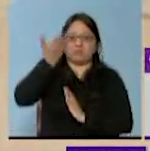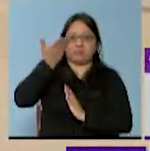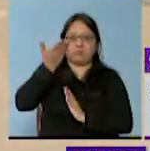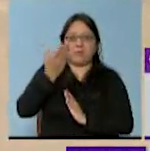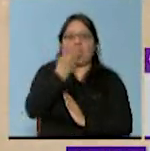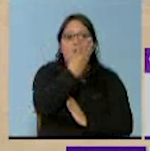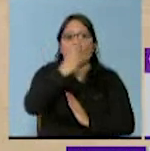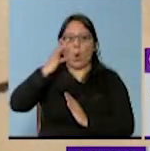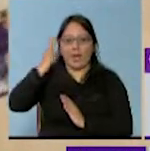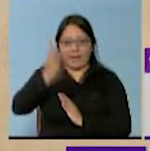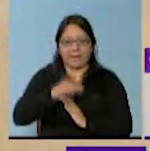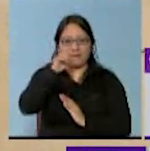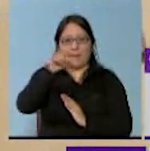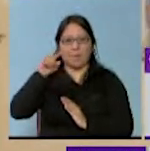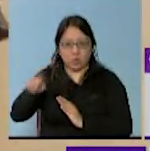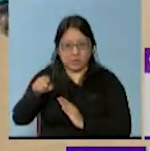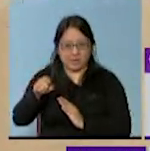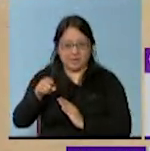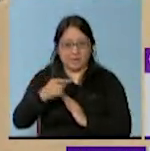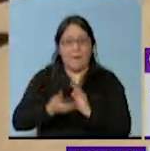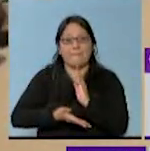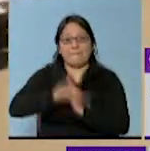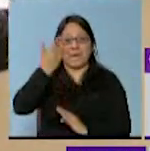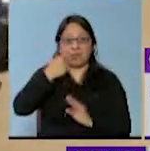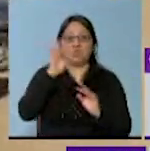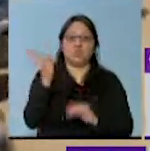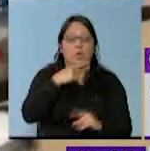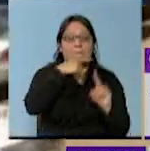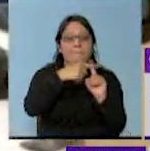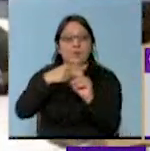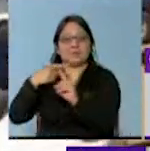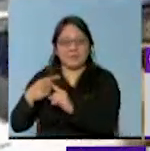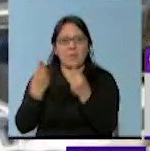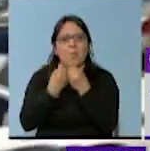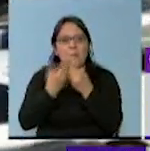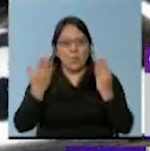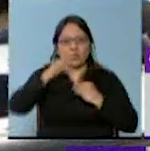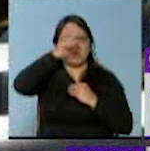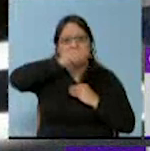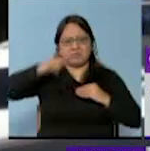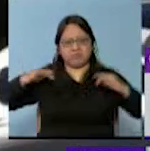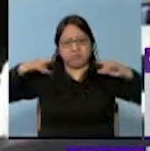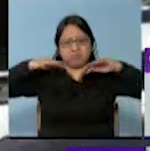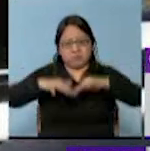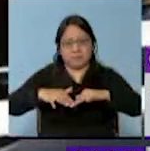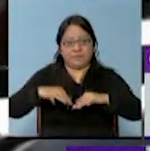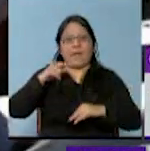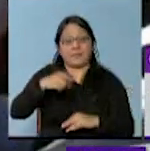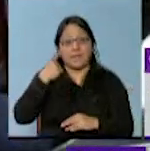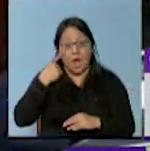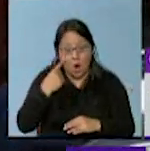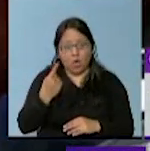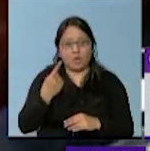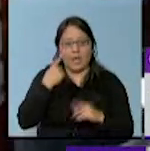más de pasajeros para que ustedes tengan una idea de lo que ha sido este movimiento en este periodo habrá que tomar el dato obviamente